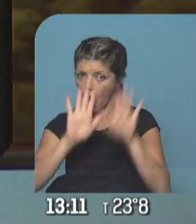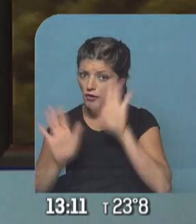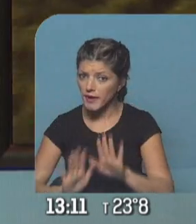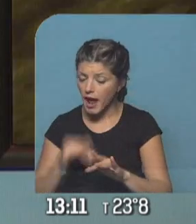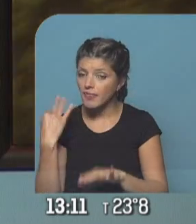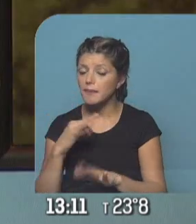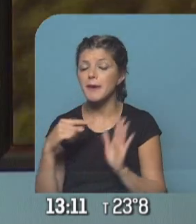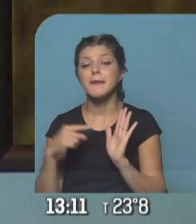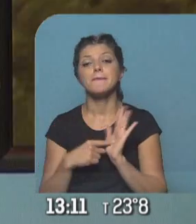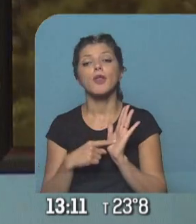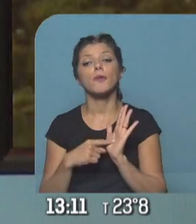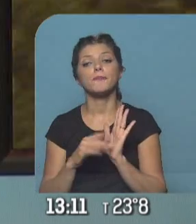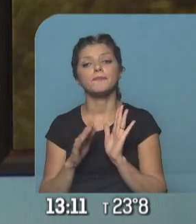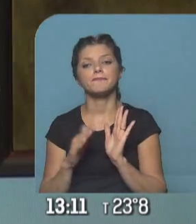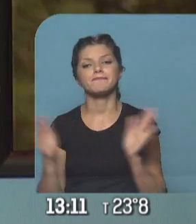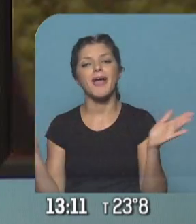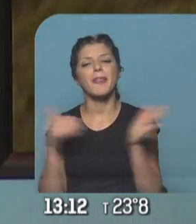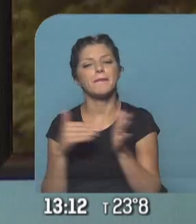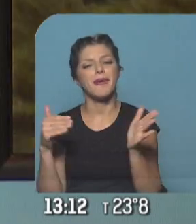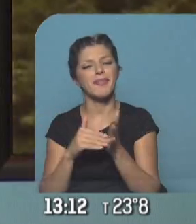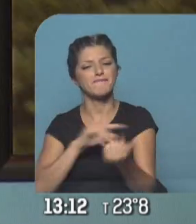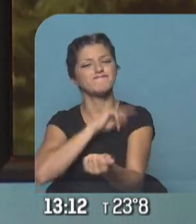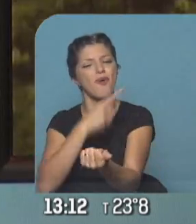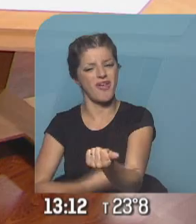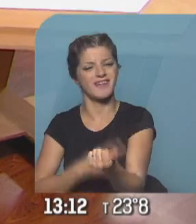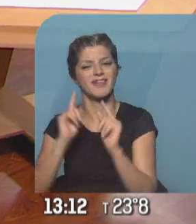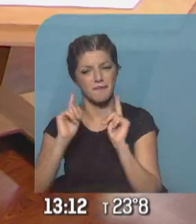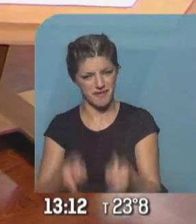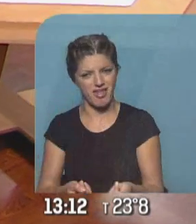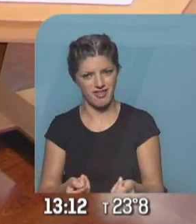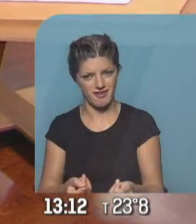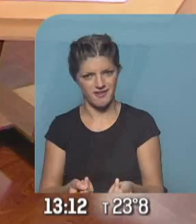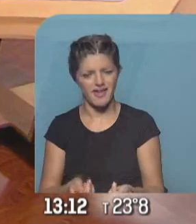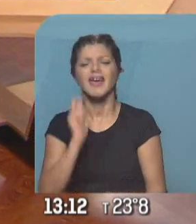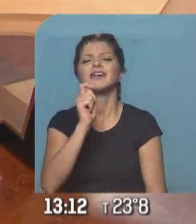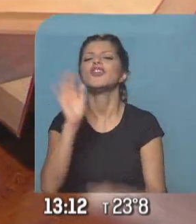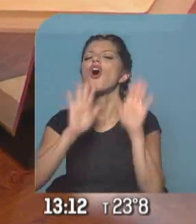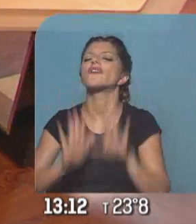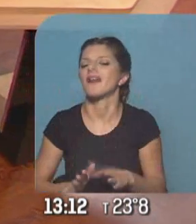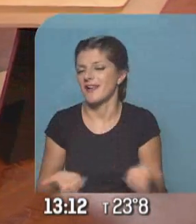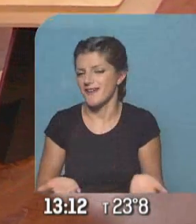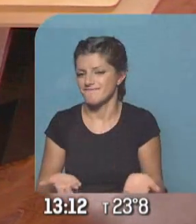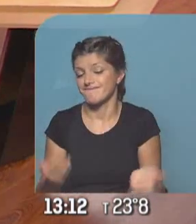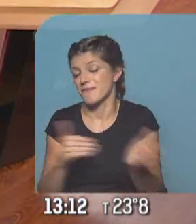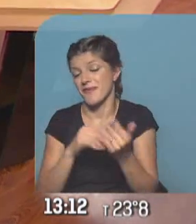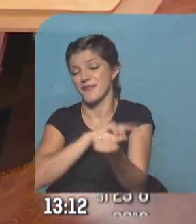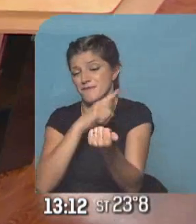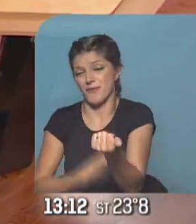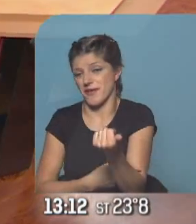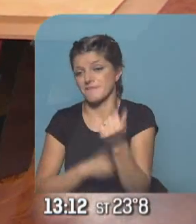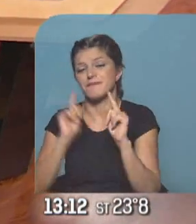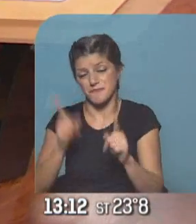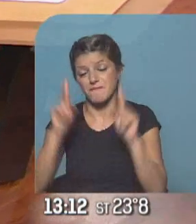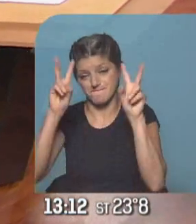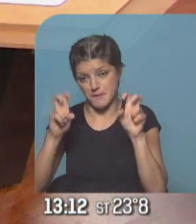depende el equilibrio de poder, de cómo se ordena, ¿no? ¿Quién lo va a ordenar? Ese es el gran